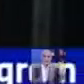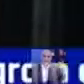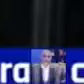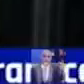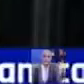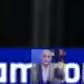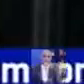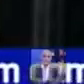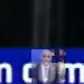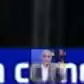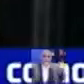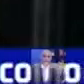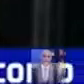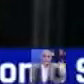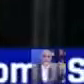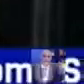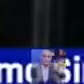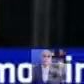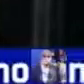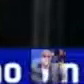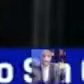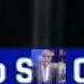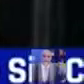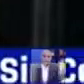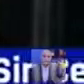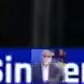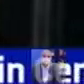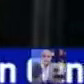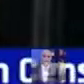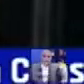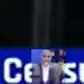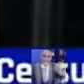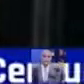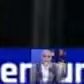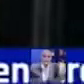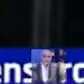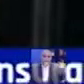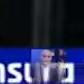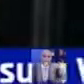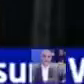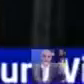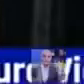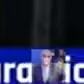Eso habla no solamente de un traidor, sino de un